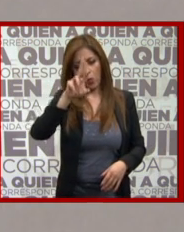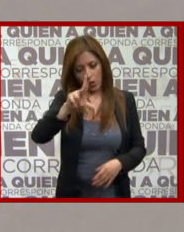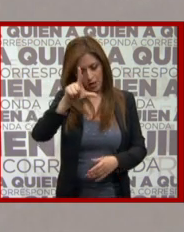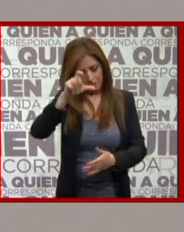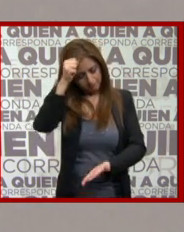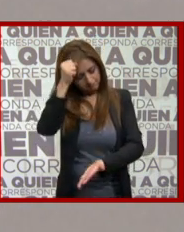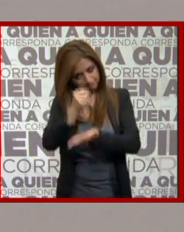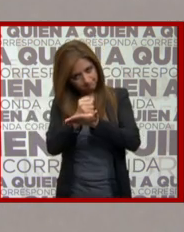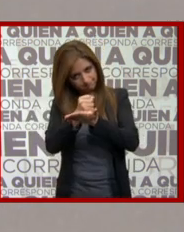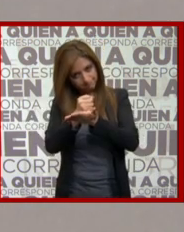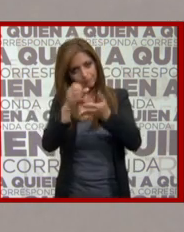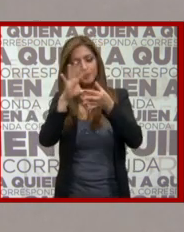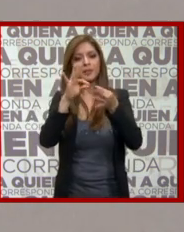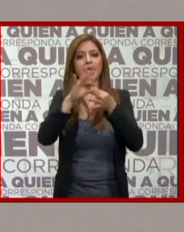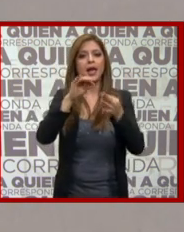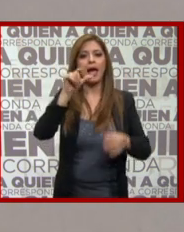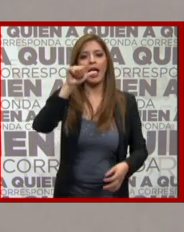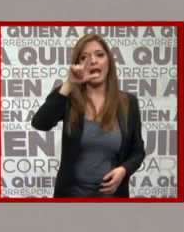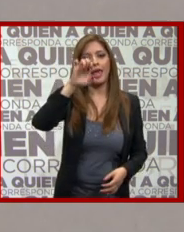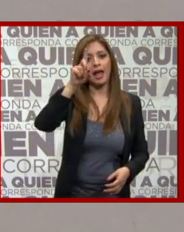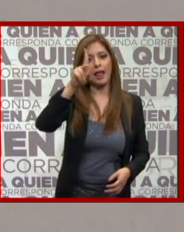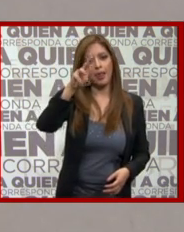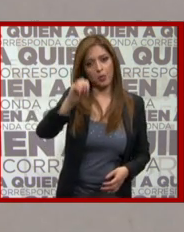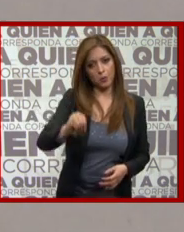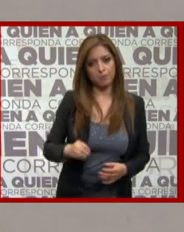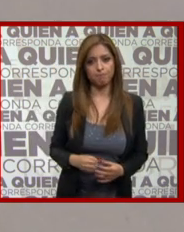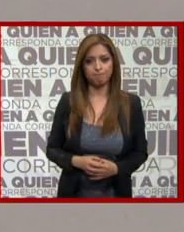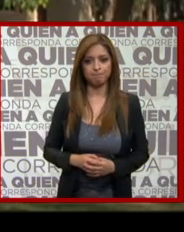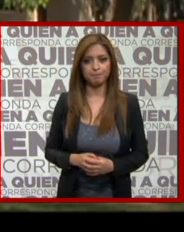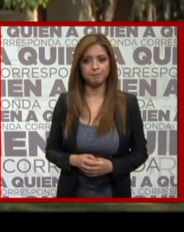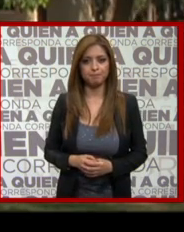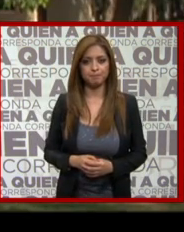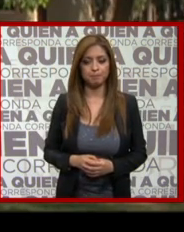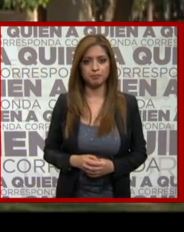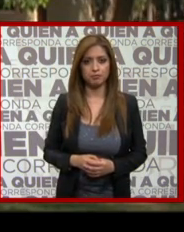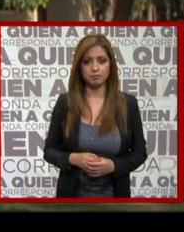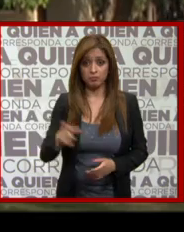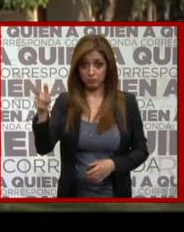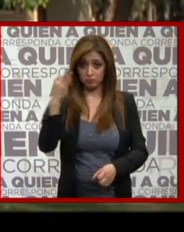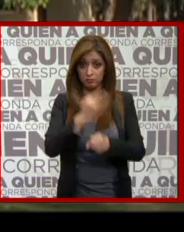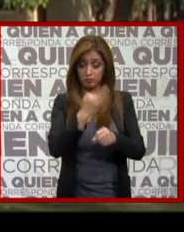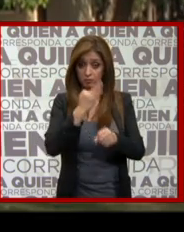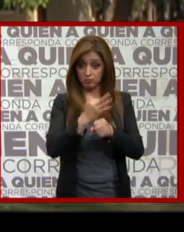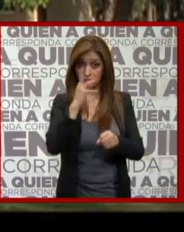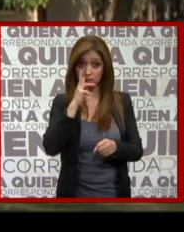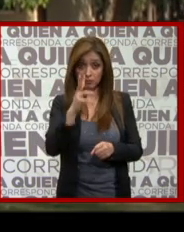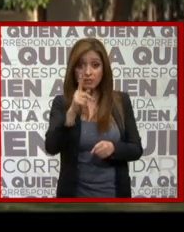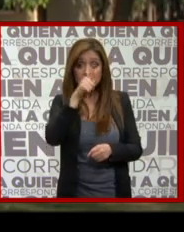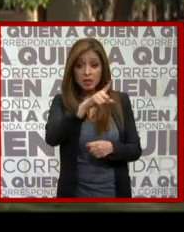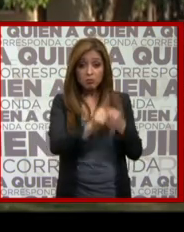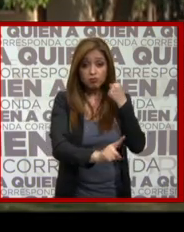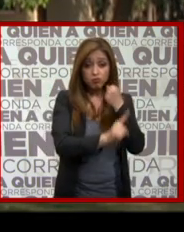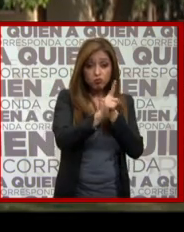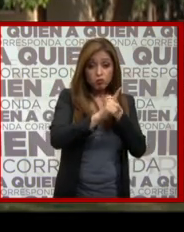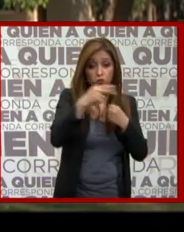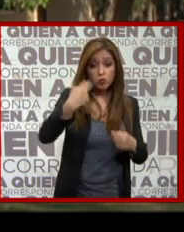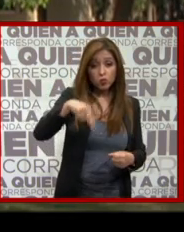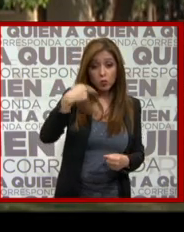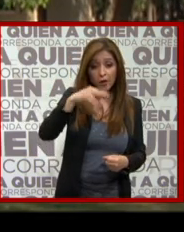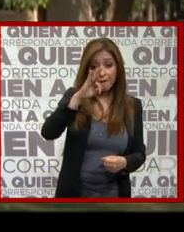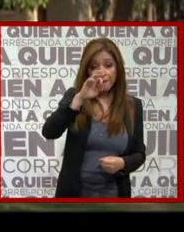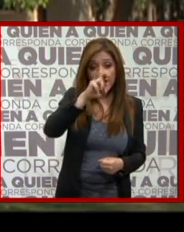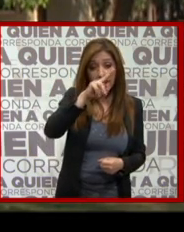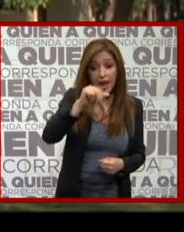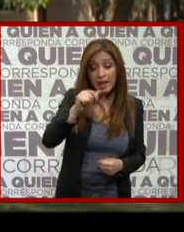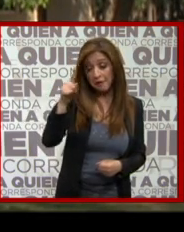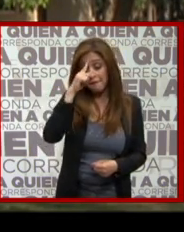quien corresponda, Alejandro Pacheco. Como pudimos observar, la situación que vive el señor Ferrales no es